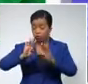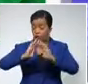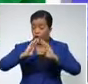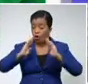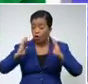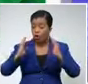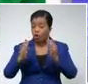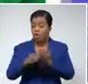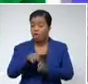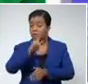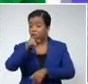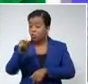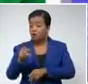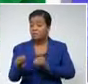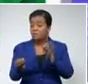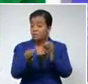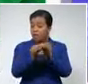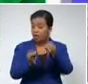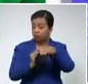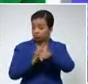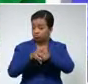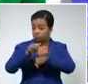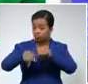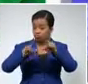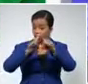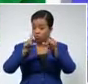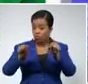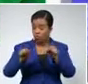tenido COVID-19 en Cuba,